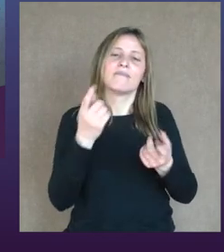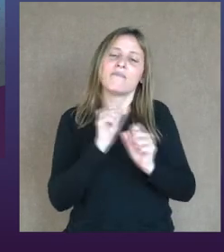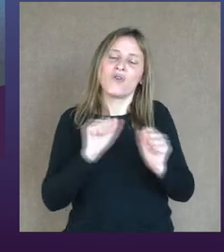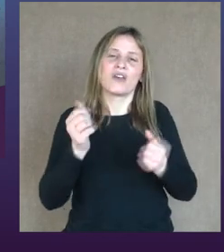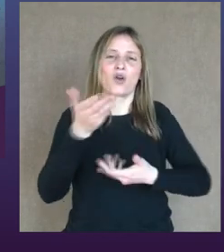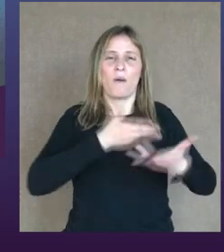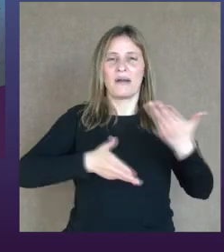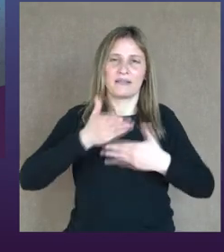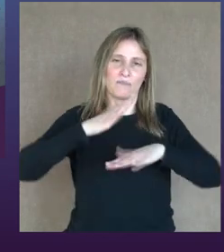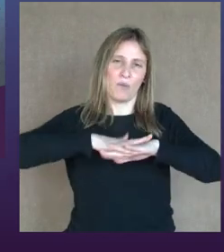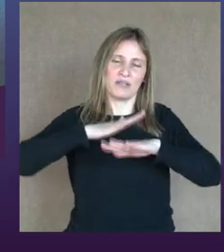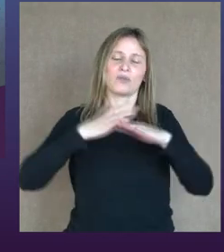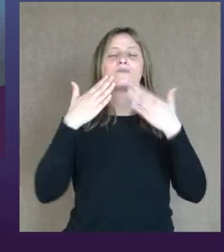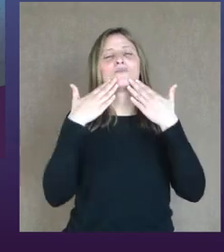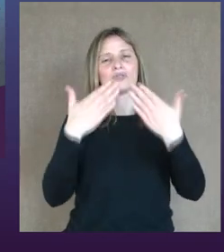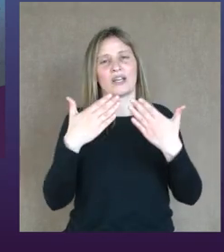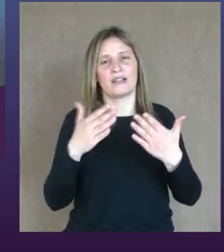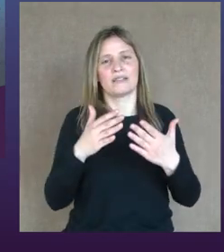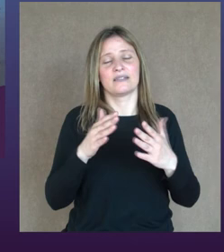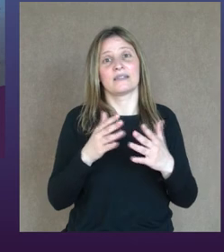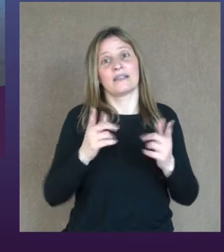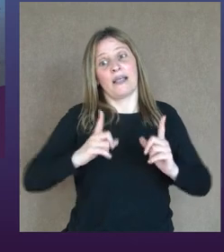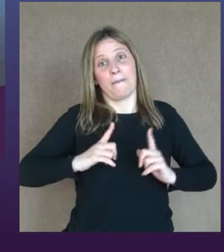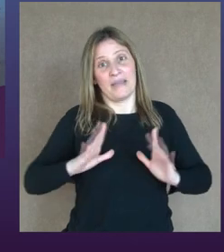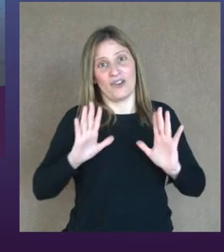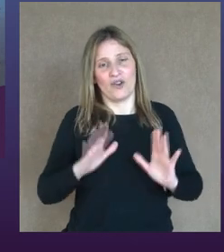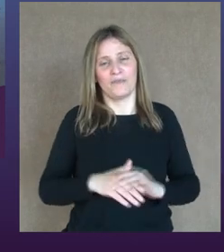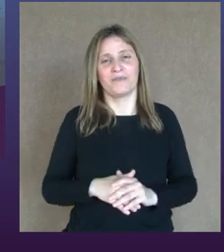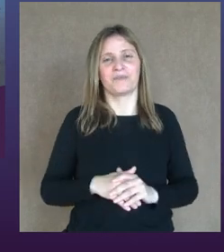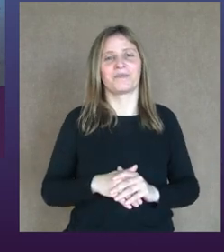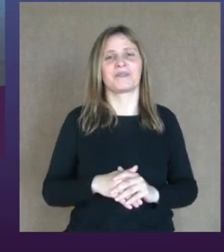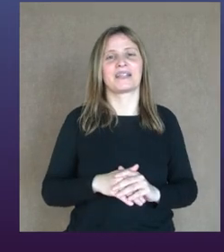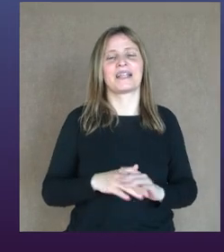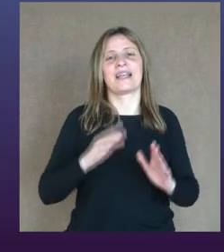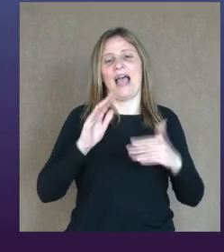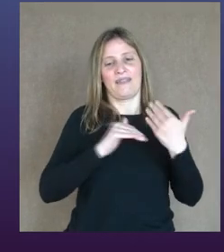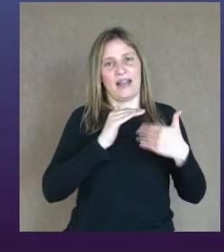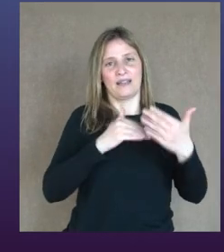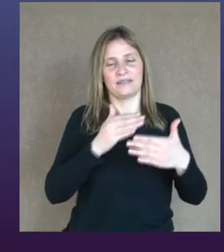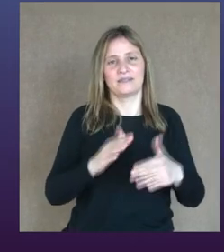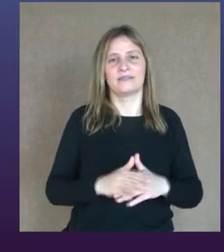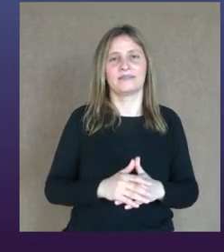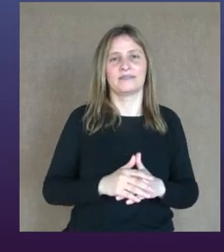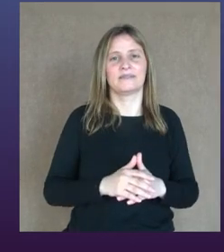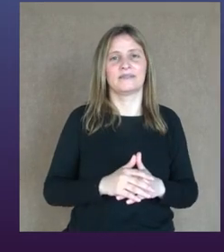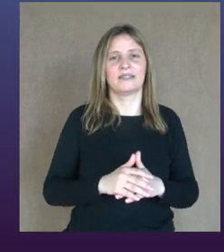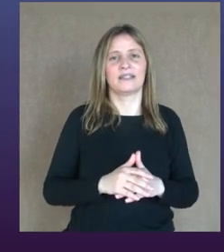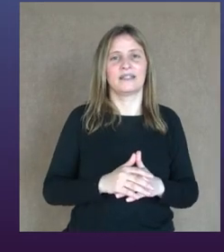escucharlas y poder compartir estos momentos. Muchas gracias, y bueno, espero que sigamos adelante